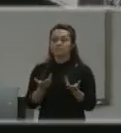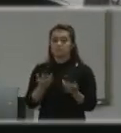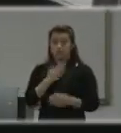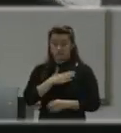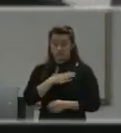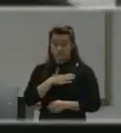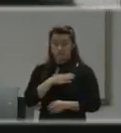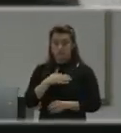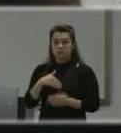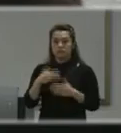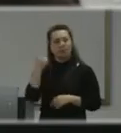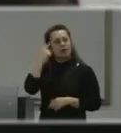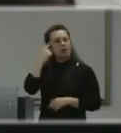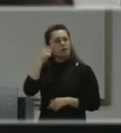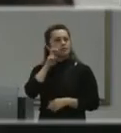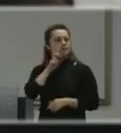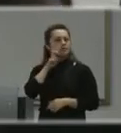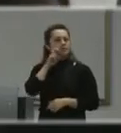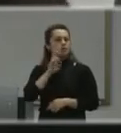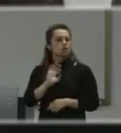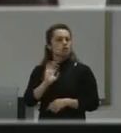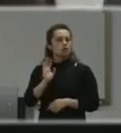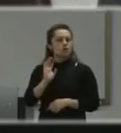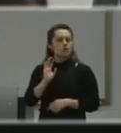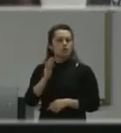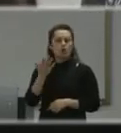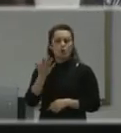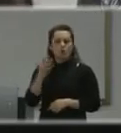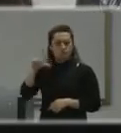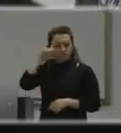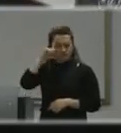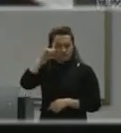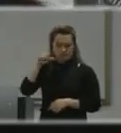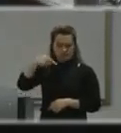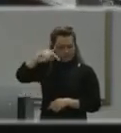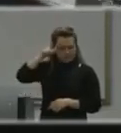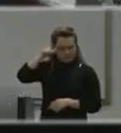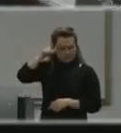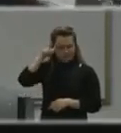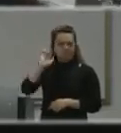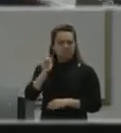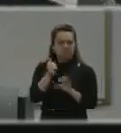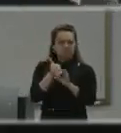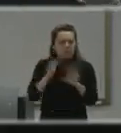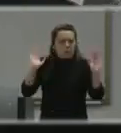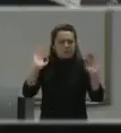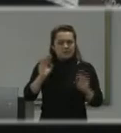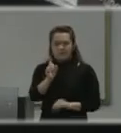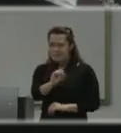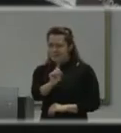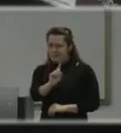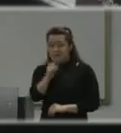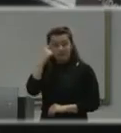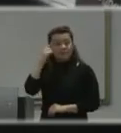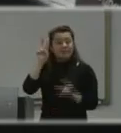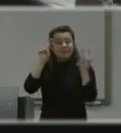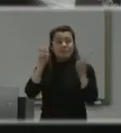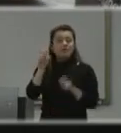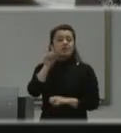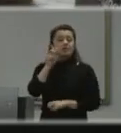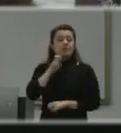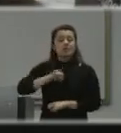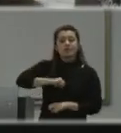nosotros comenzamos a ver la sexualidad única y exclusivamente desde la genitalidad, entonces pasa lo que está diciendo Graciela. Yo pienso que el tema de los derechos sexuales